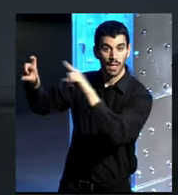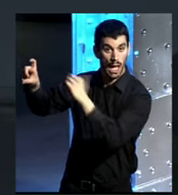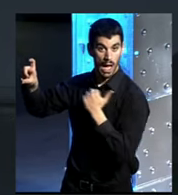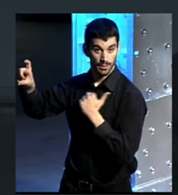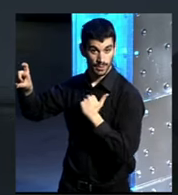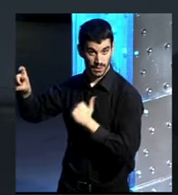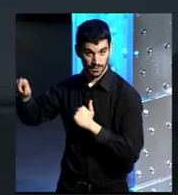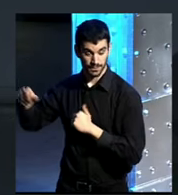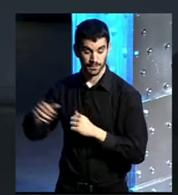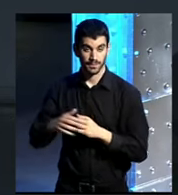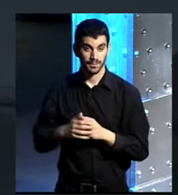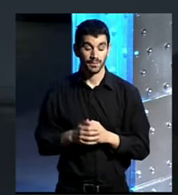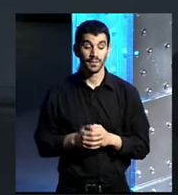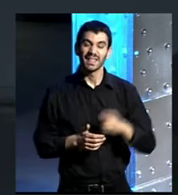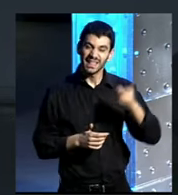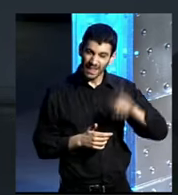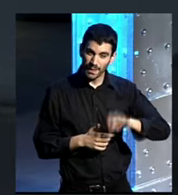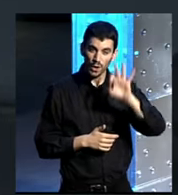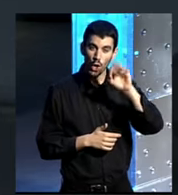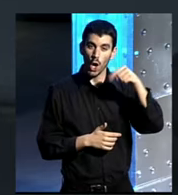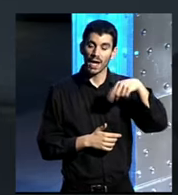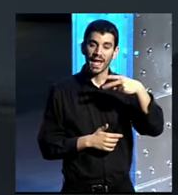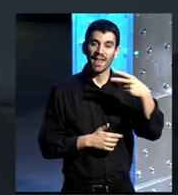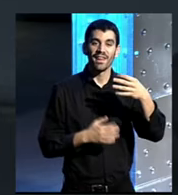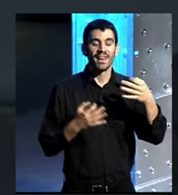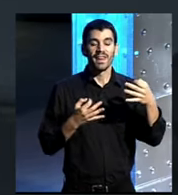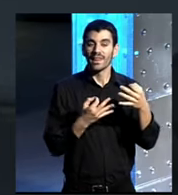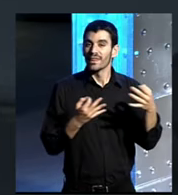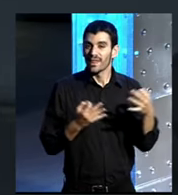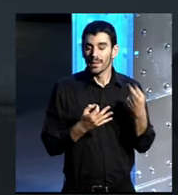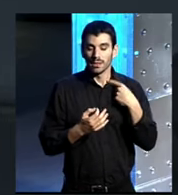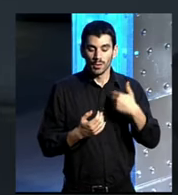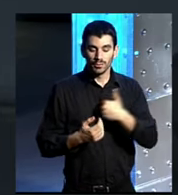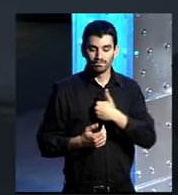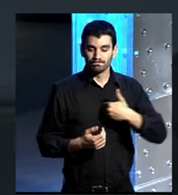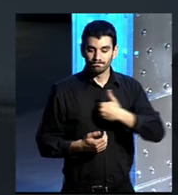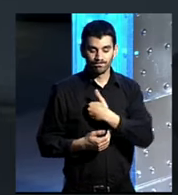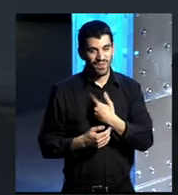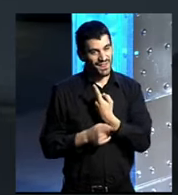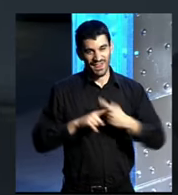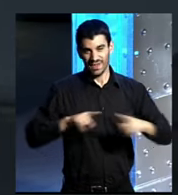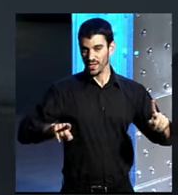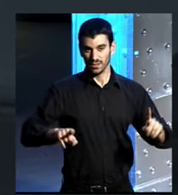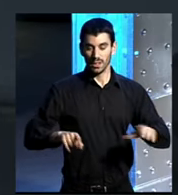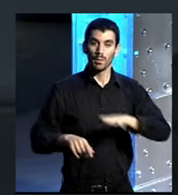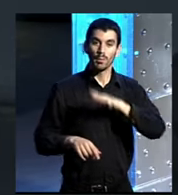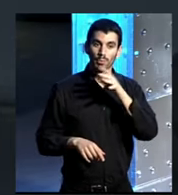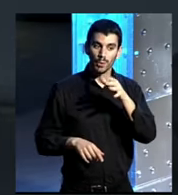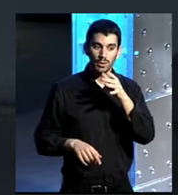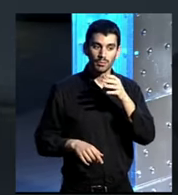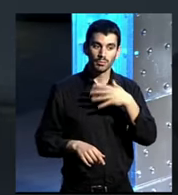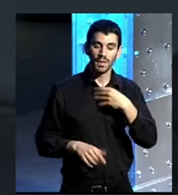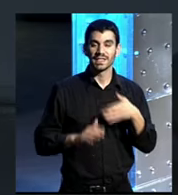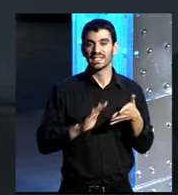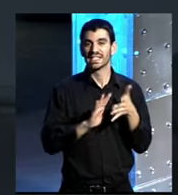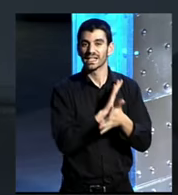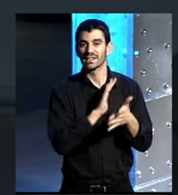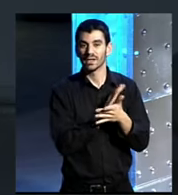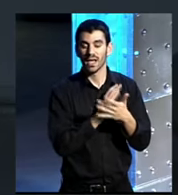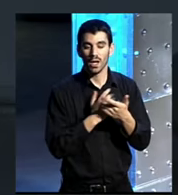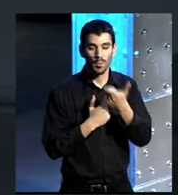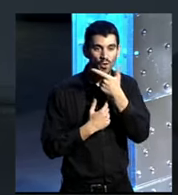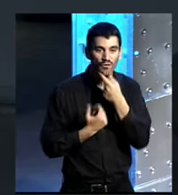tener un cambio de rol, porque en estos proyectos pueden tener un papel de facilitadores entre